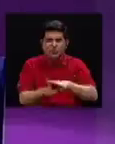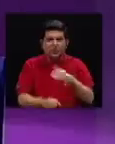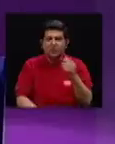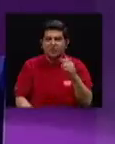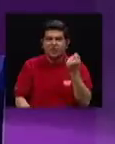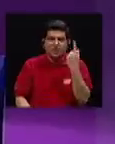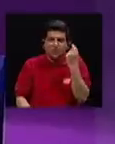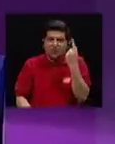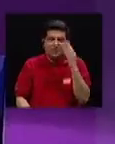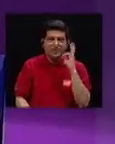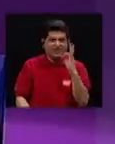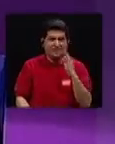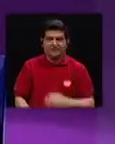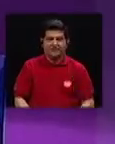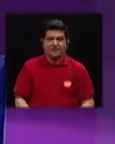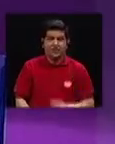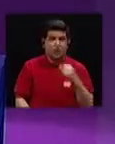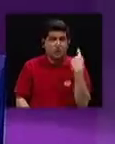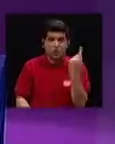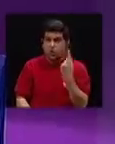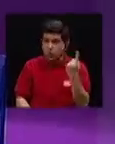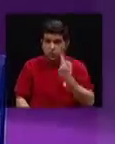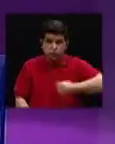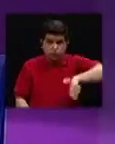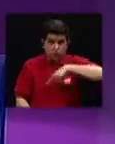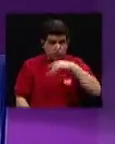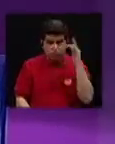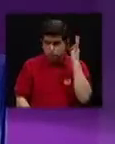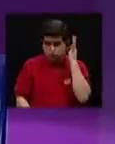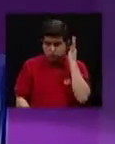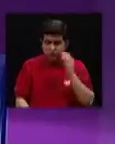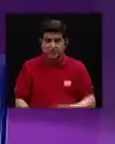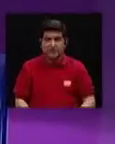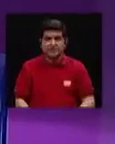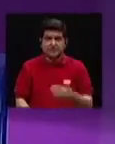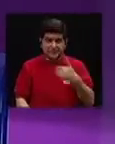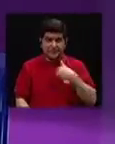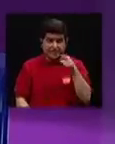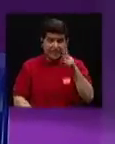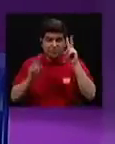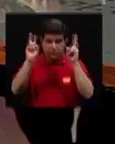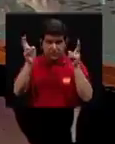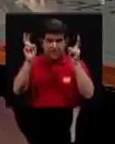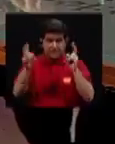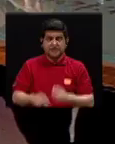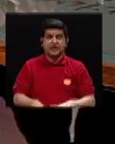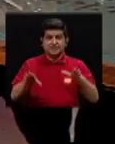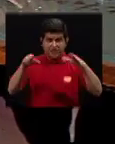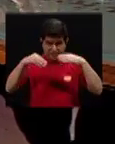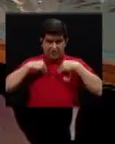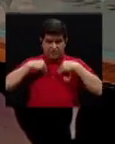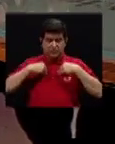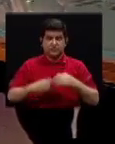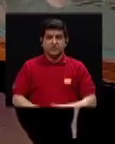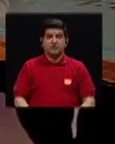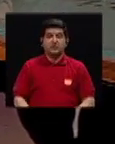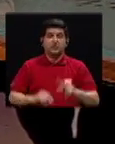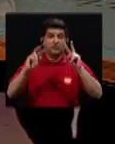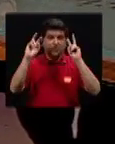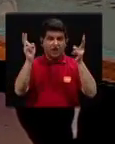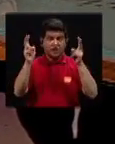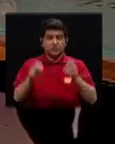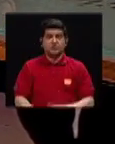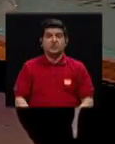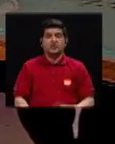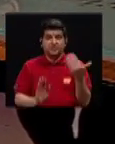eh No solo a las mujeres no solo nosotras que nos encargamos de este tema que asumimos este tema porque es un tema que sufrimos en